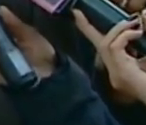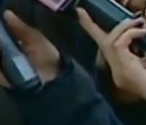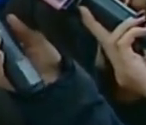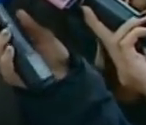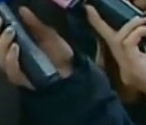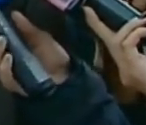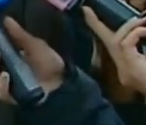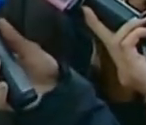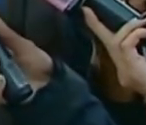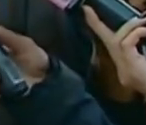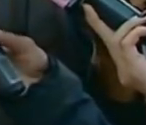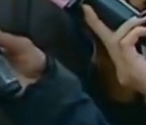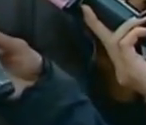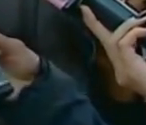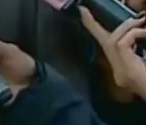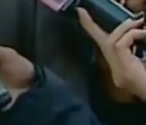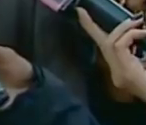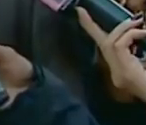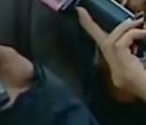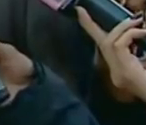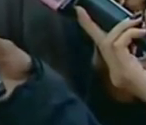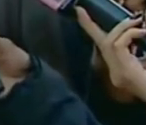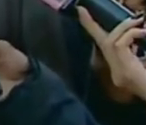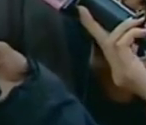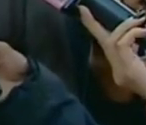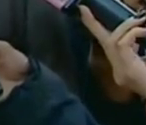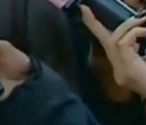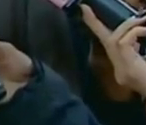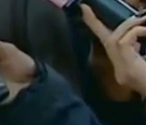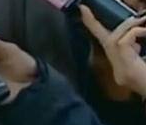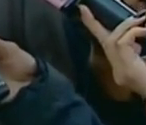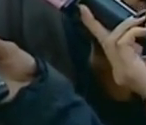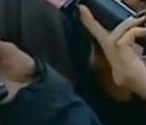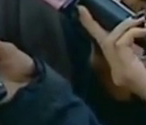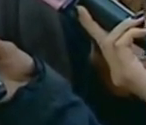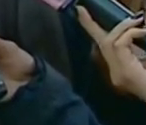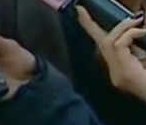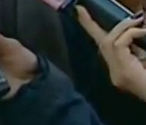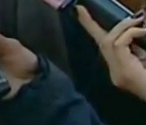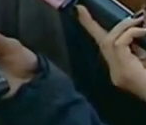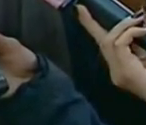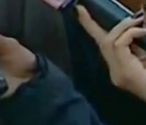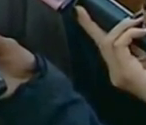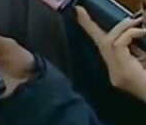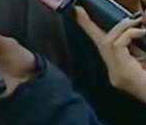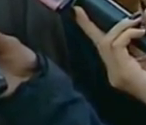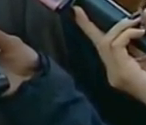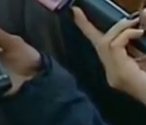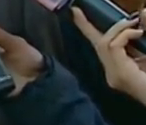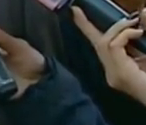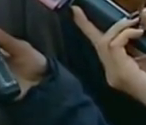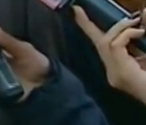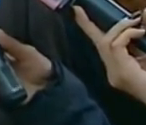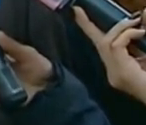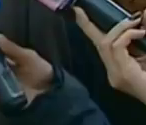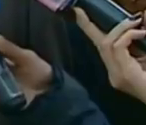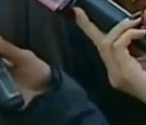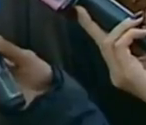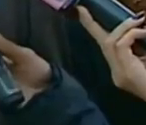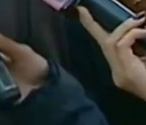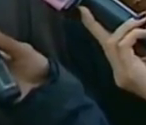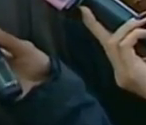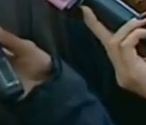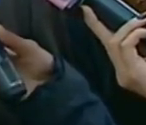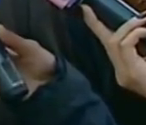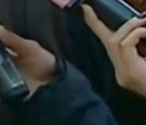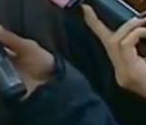en el mundo y por los gobiernos hostiles a la revolución bolivariana encabezados por el gobierno de los Estados Unidos de Norteamérica.